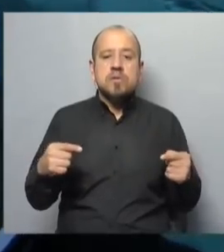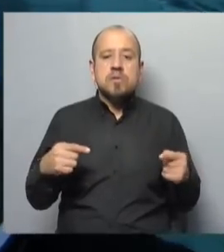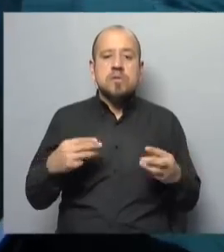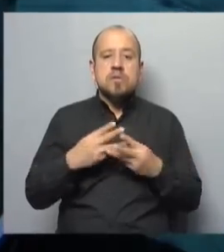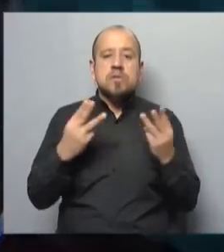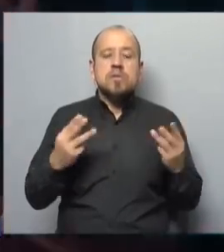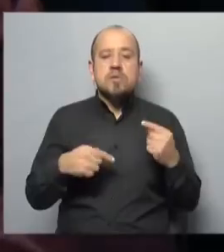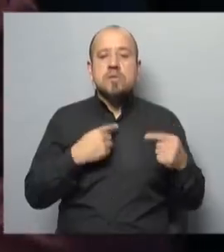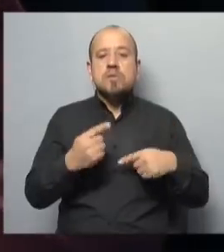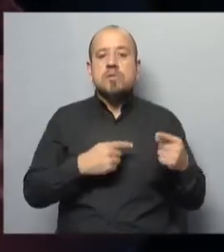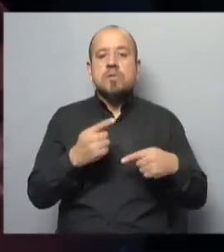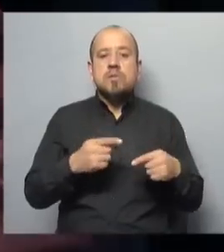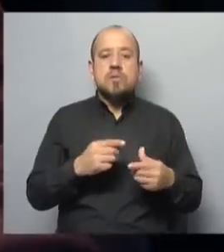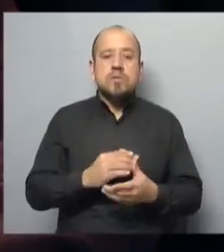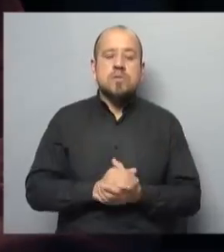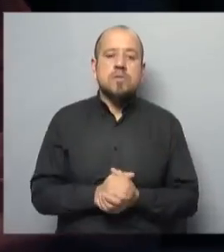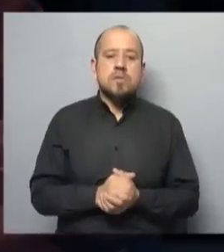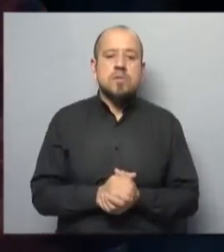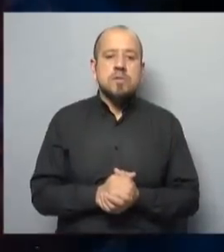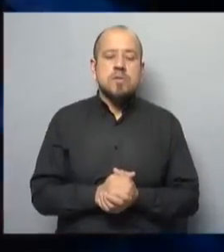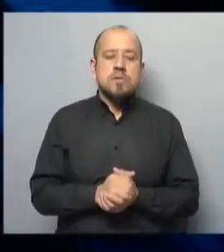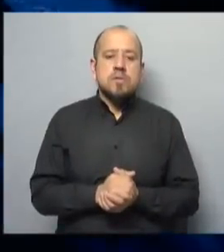seguimos en un instante nada más